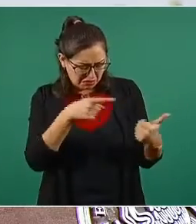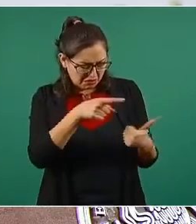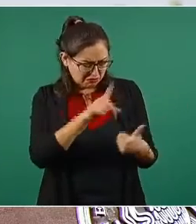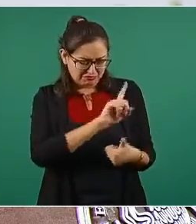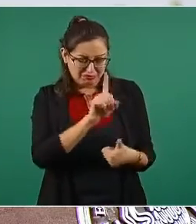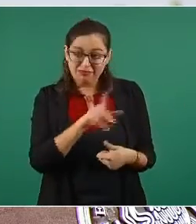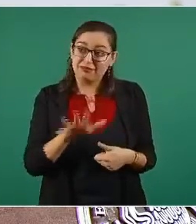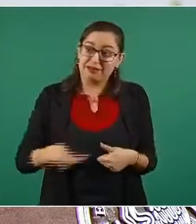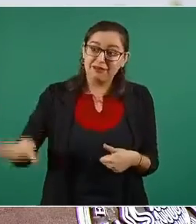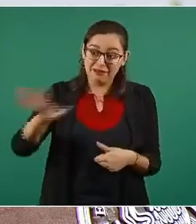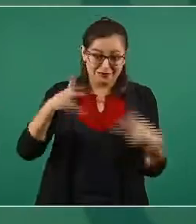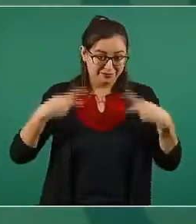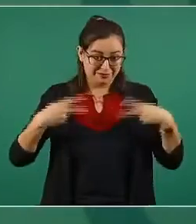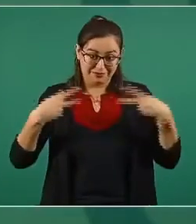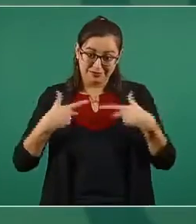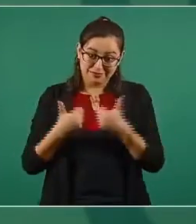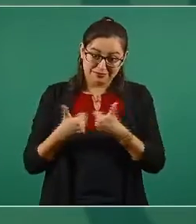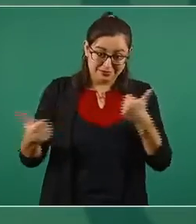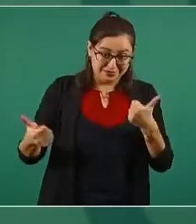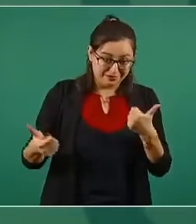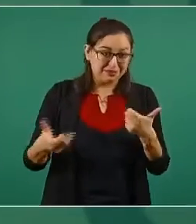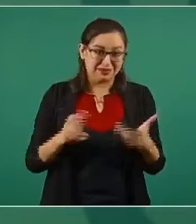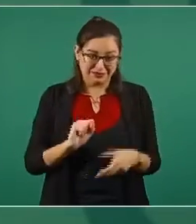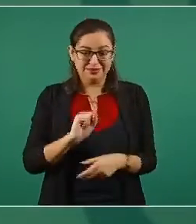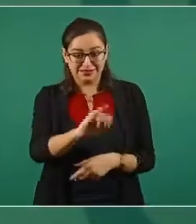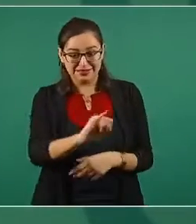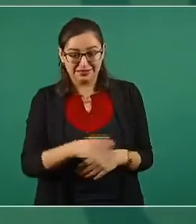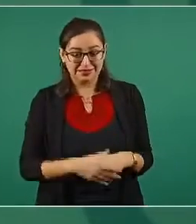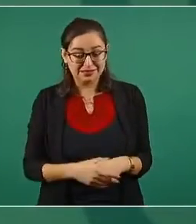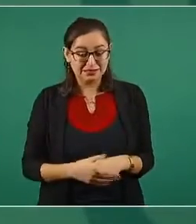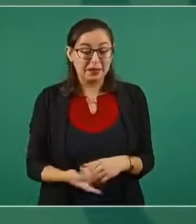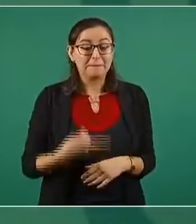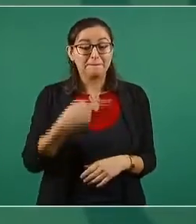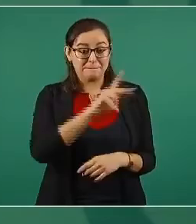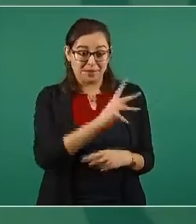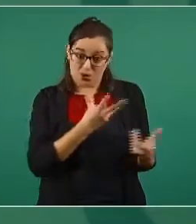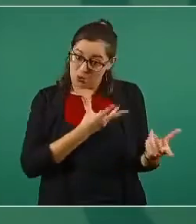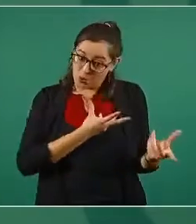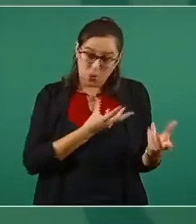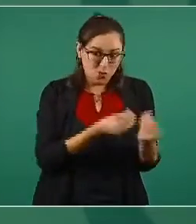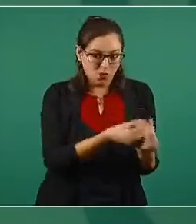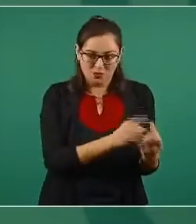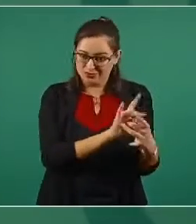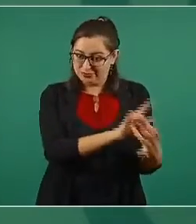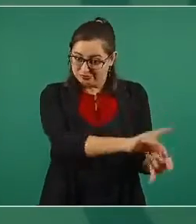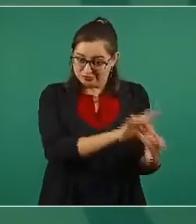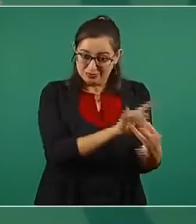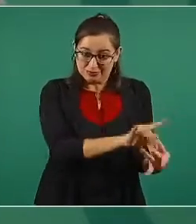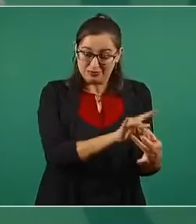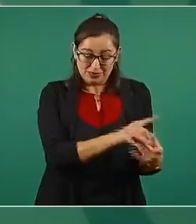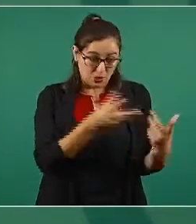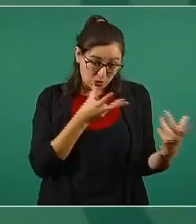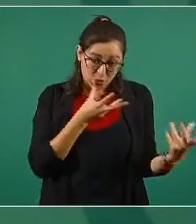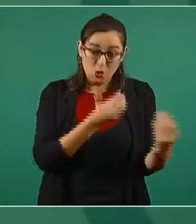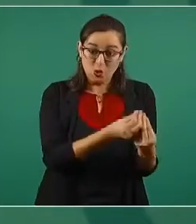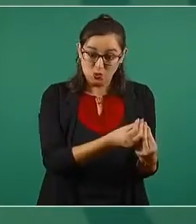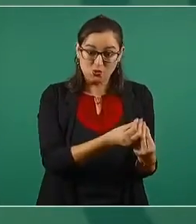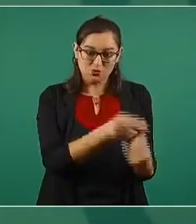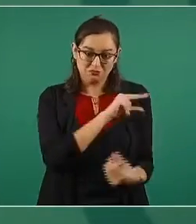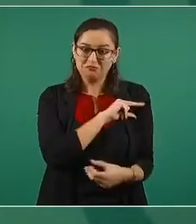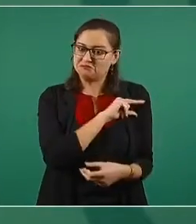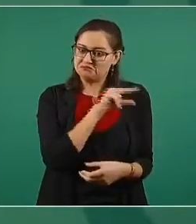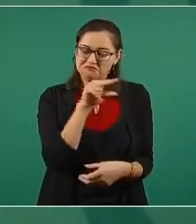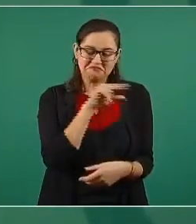y de la hacienda pública, pero dependientes completamente del